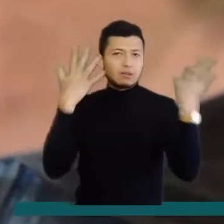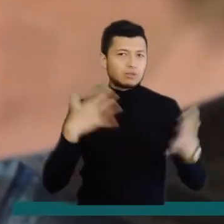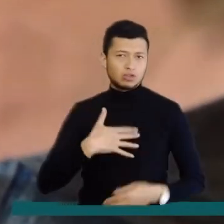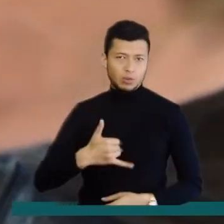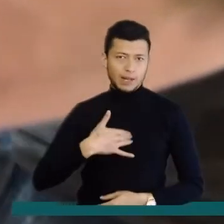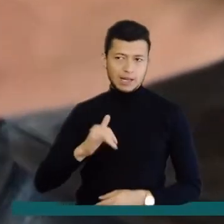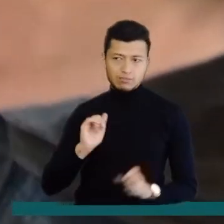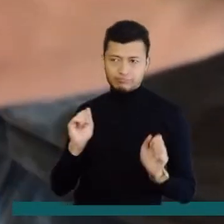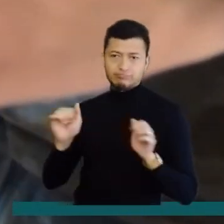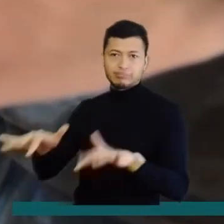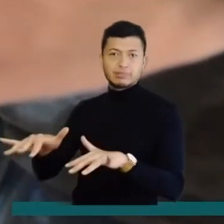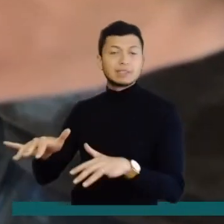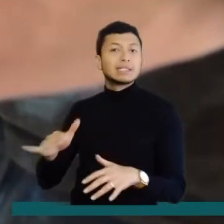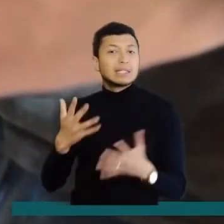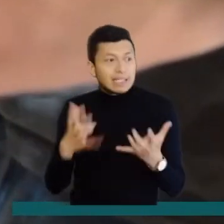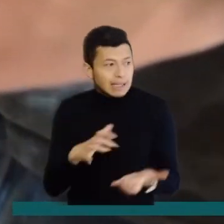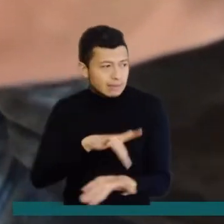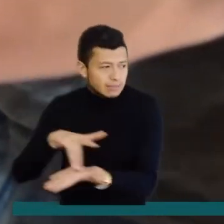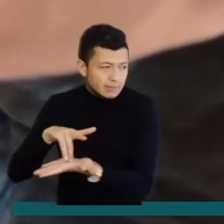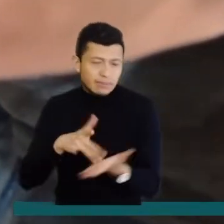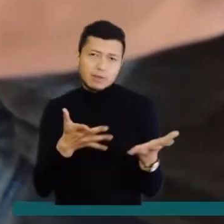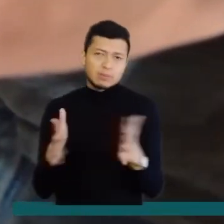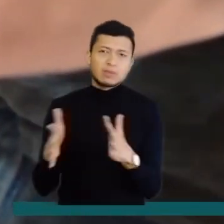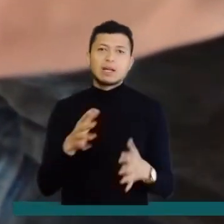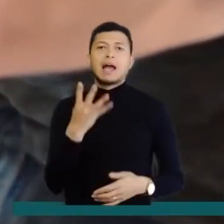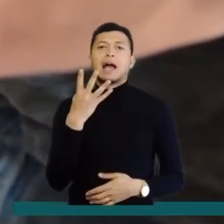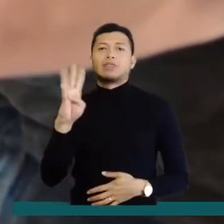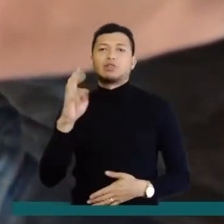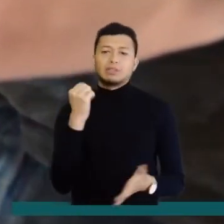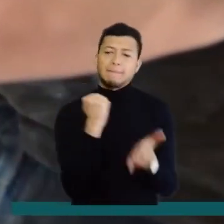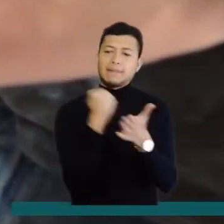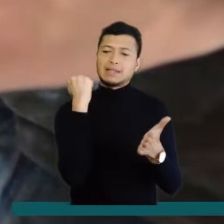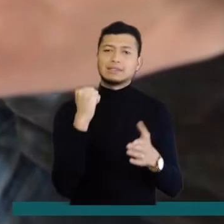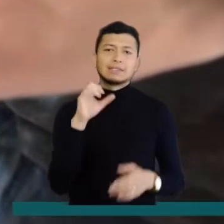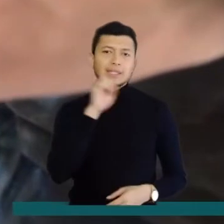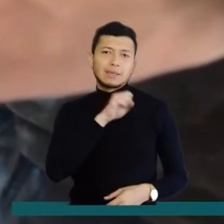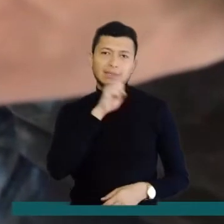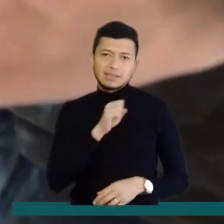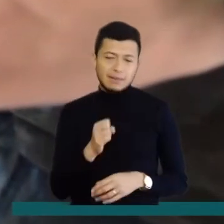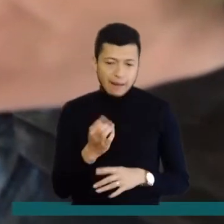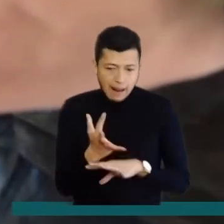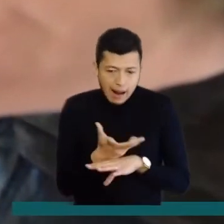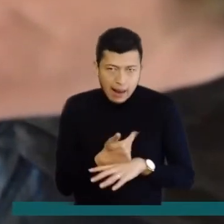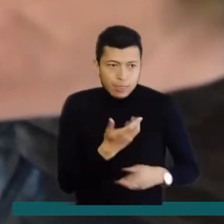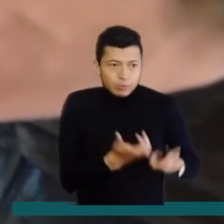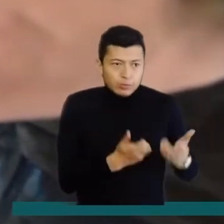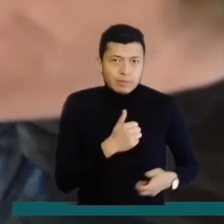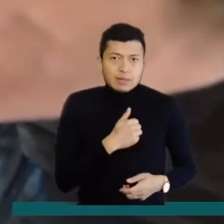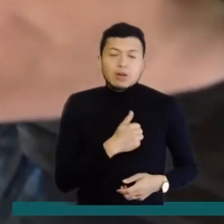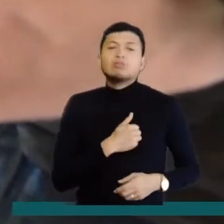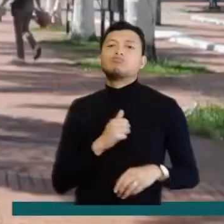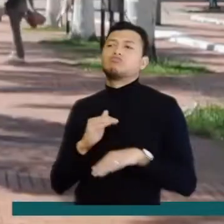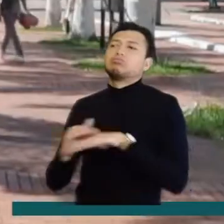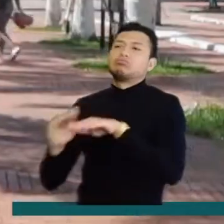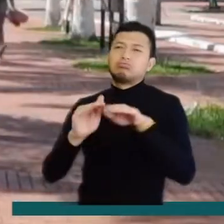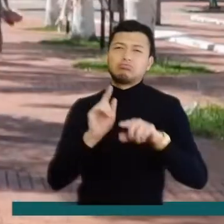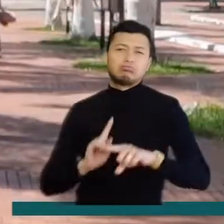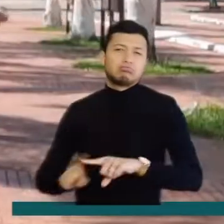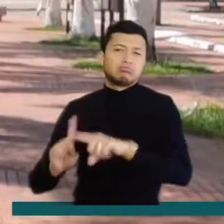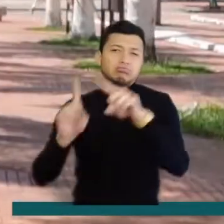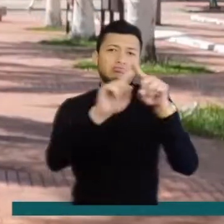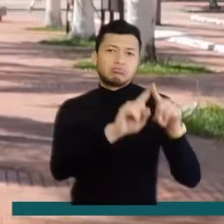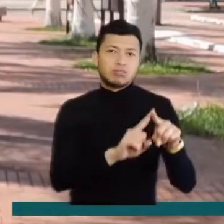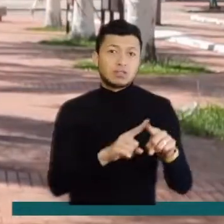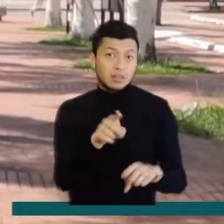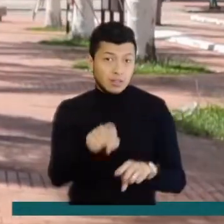en Yopal. Se espera la participación de al menos 14 marcas de cerveza artesanal invitadas, las cuales expondrán sus variedades. Así que para los